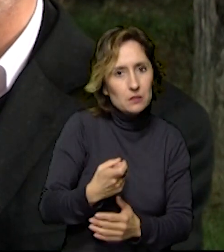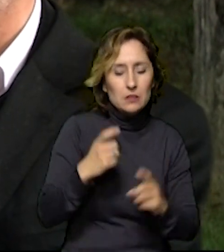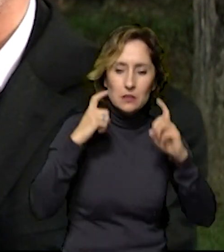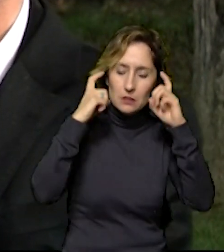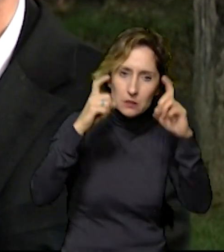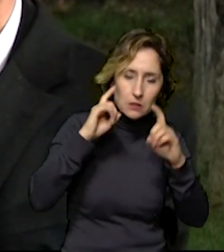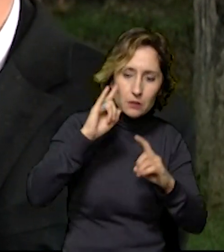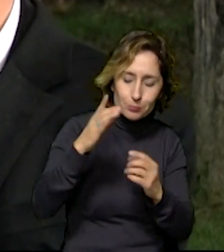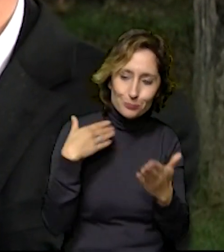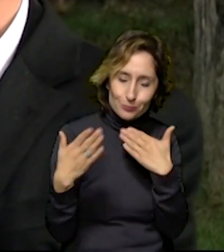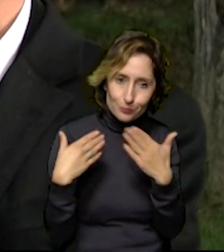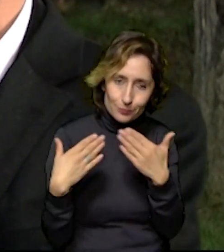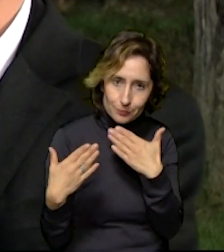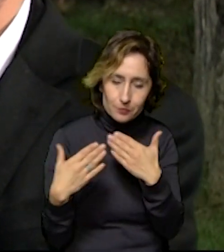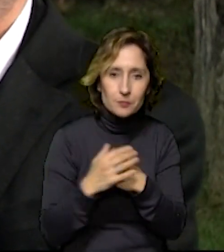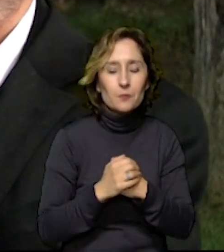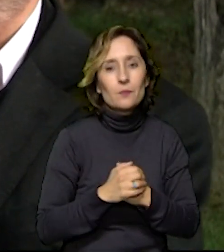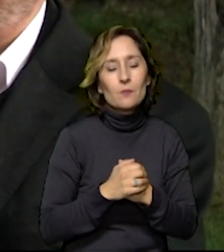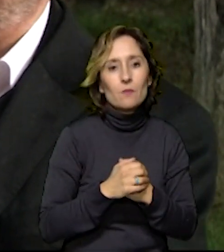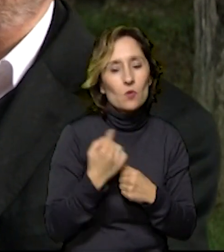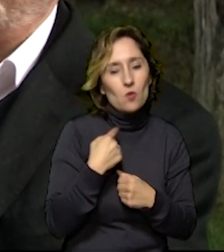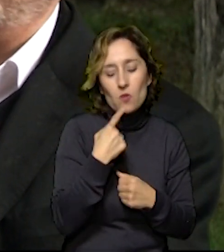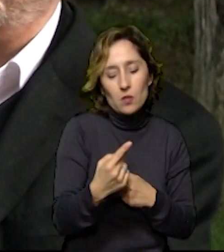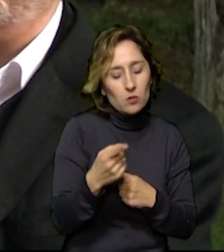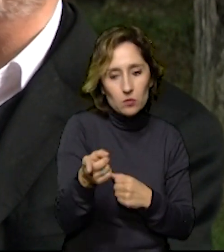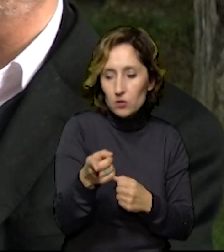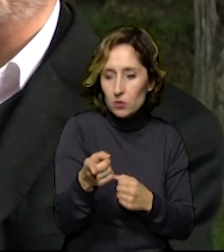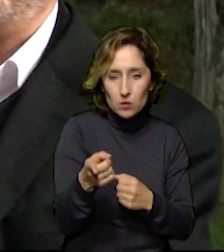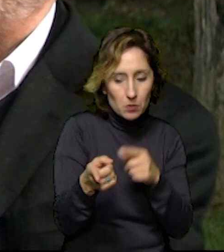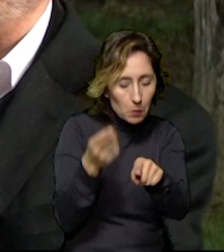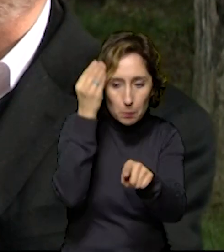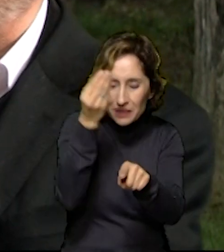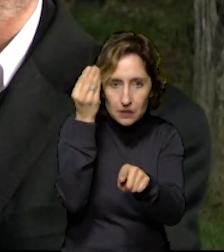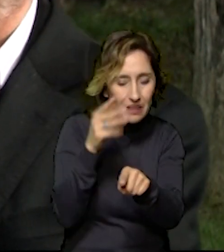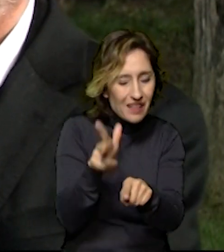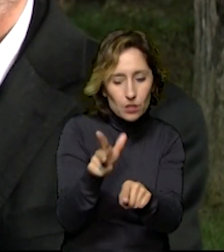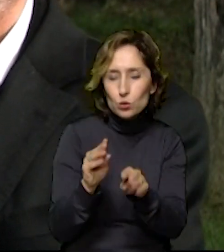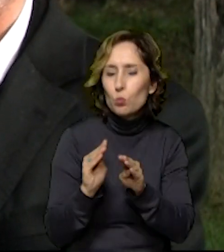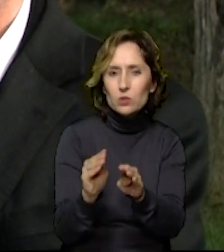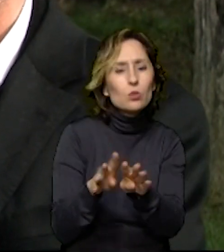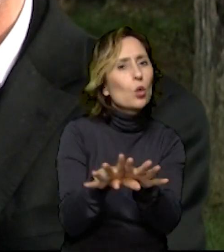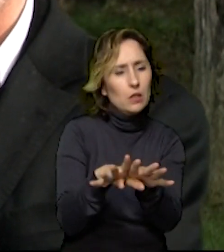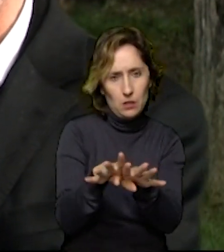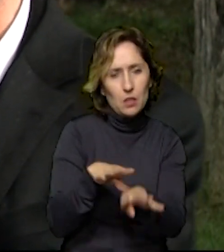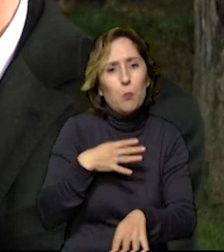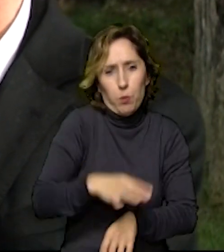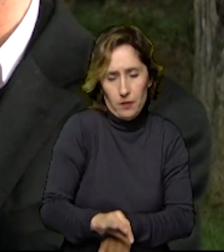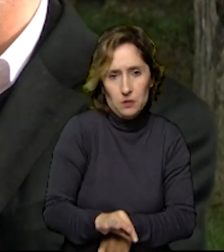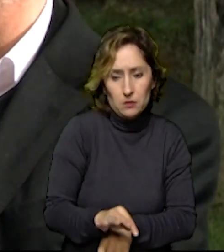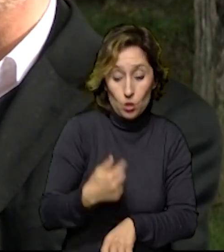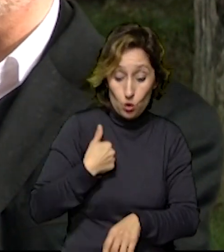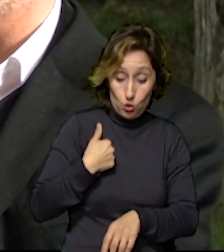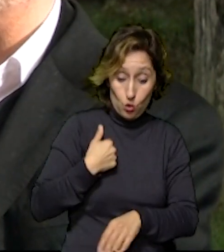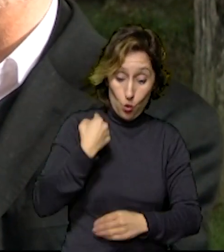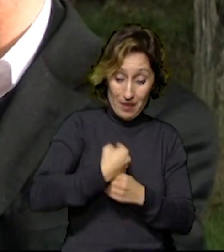con las asociaciones, y yo les digo criticar lo que consideréis, porque estáis en todo el derecho de hacerlo, y mi obligación